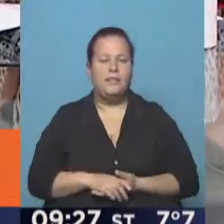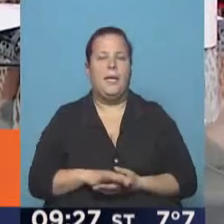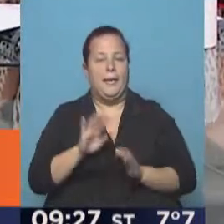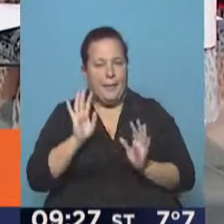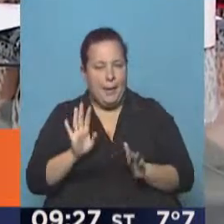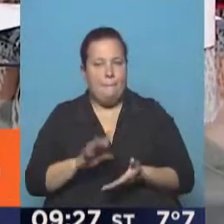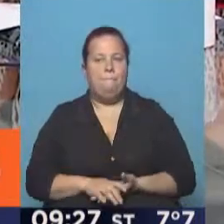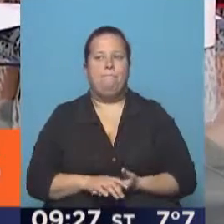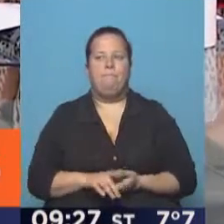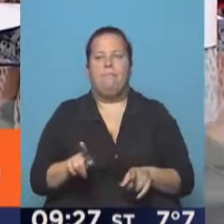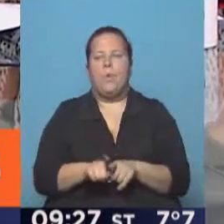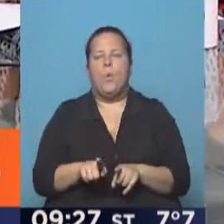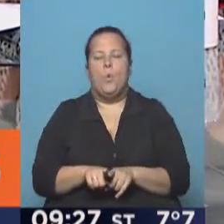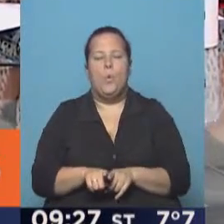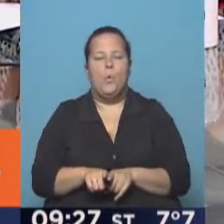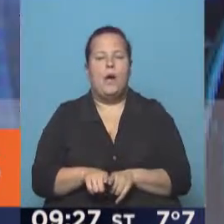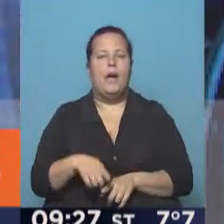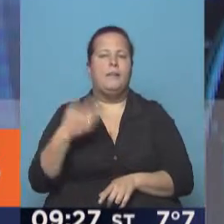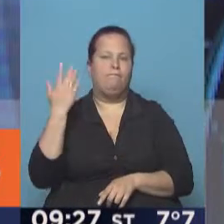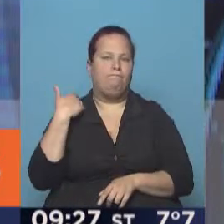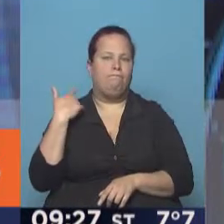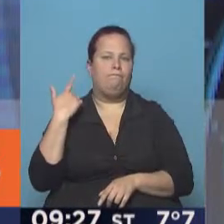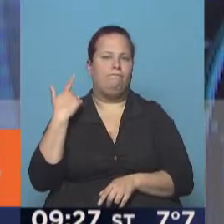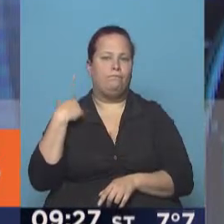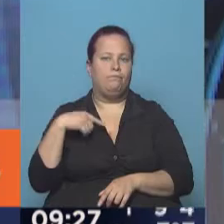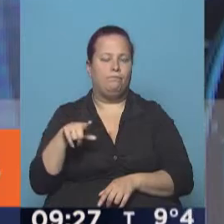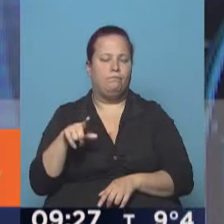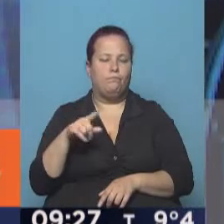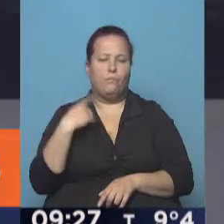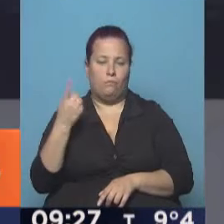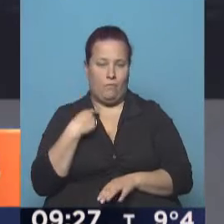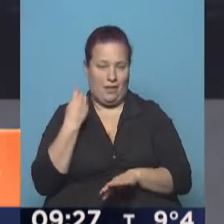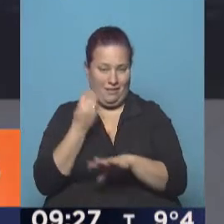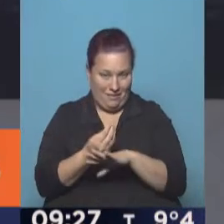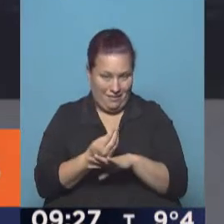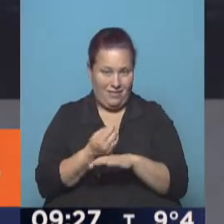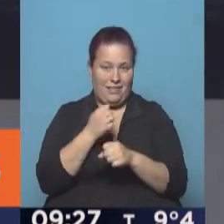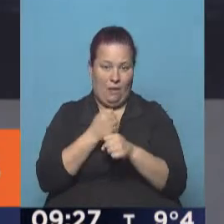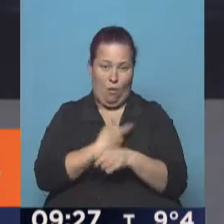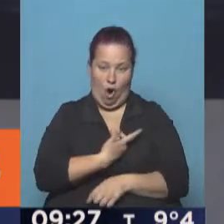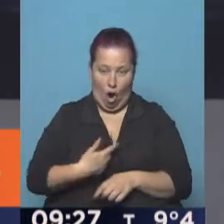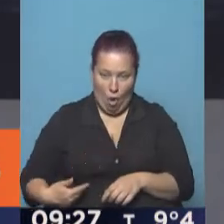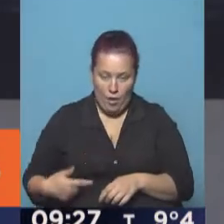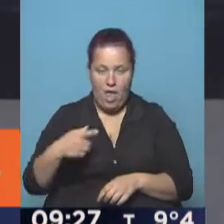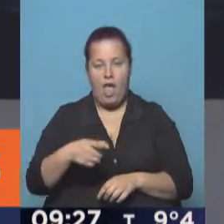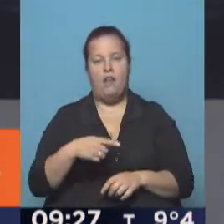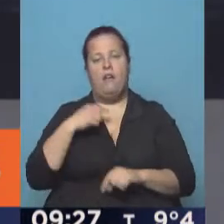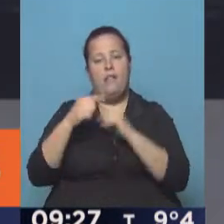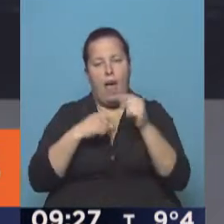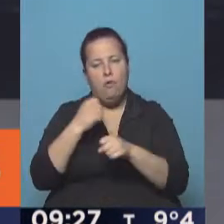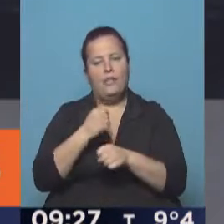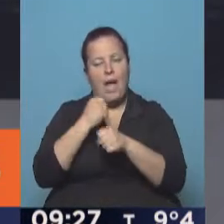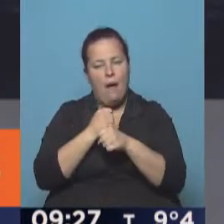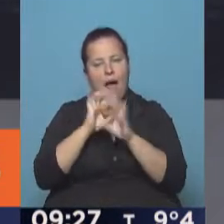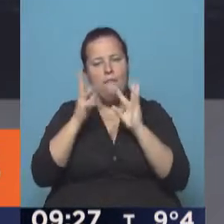Mirá, prácticamente llevamos desde que nos hicimos cargo de la función pública, empezamos a trabajar